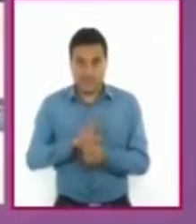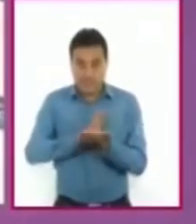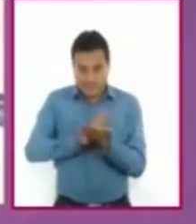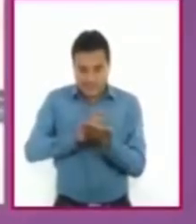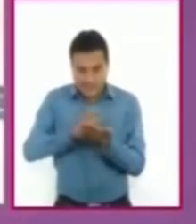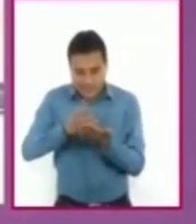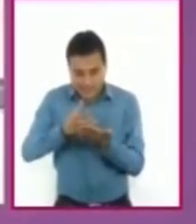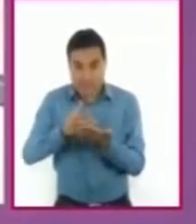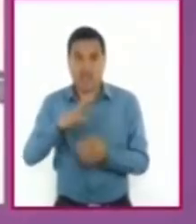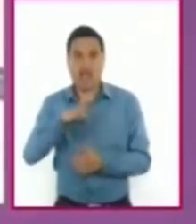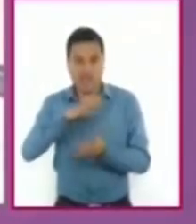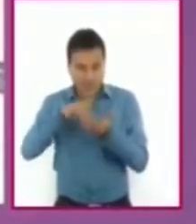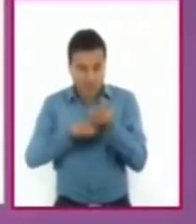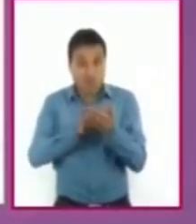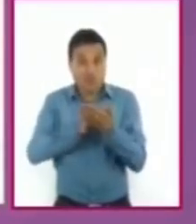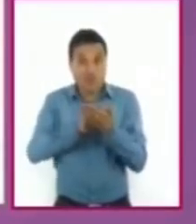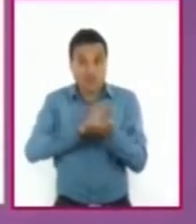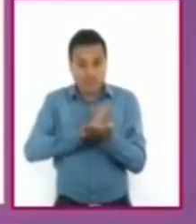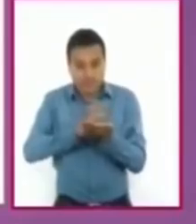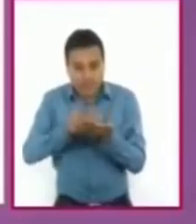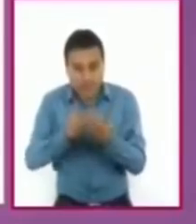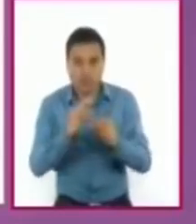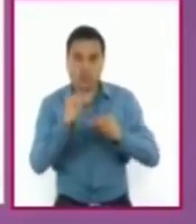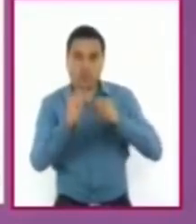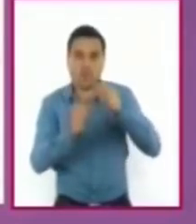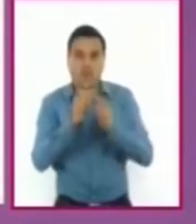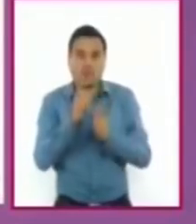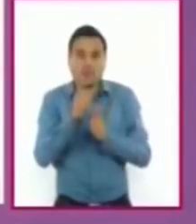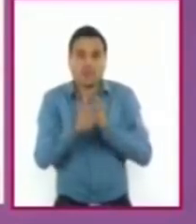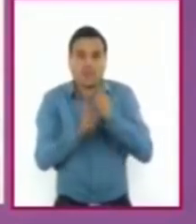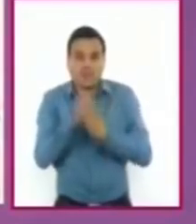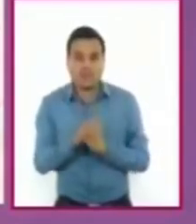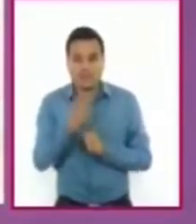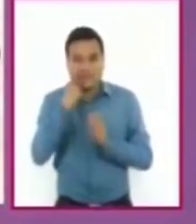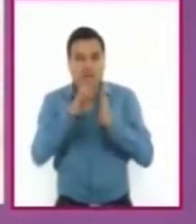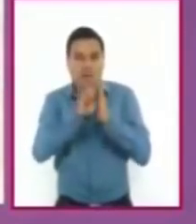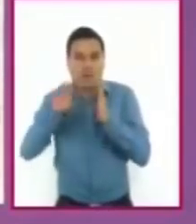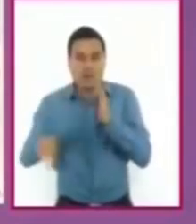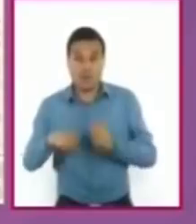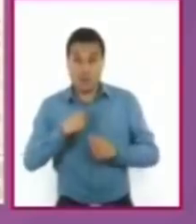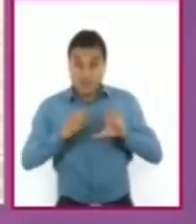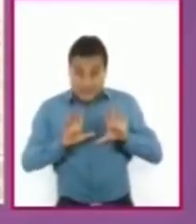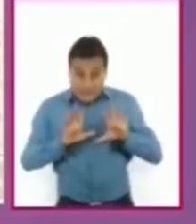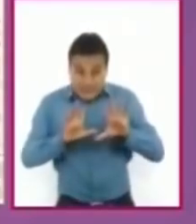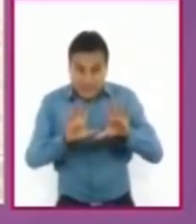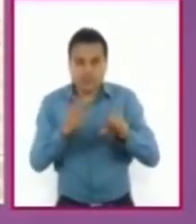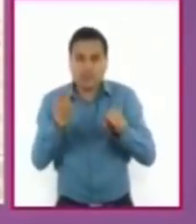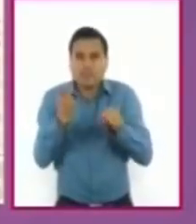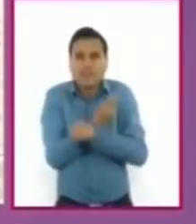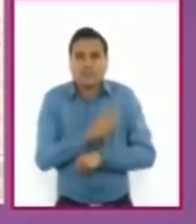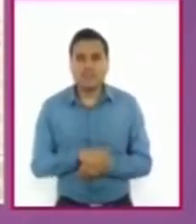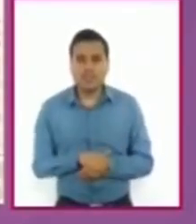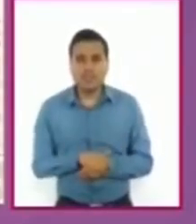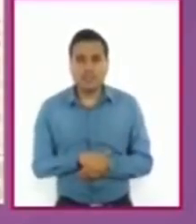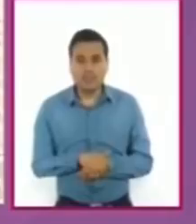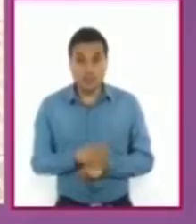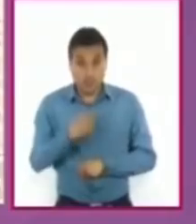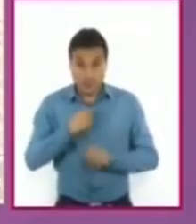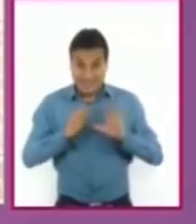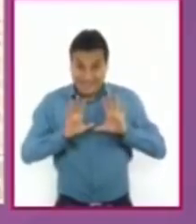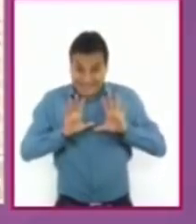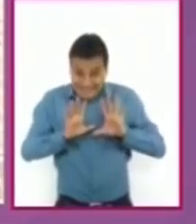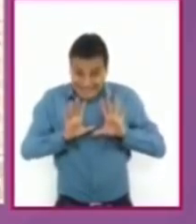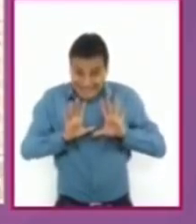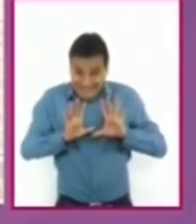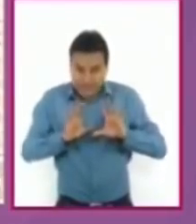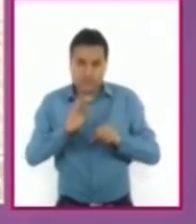Imagina que aplicas una fuerza sobre un cuerpo. ¿Qué puede suceder? Al aplicar una fuerza sobre un cuerpo,